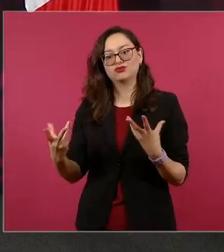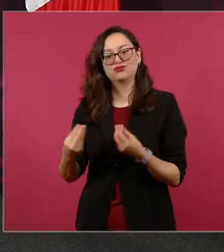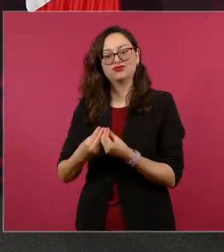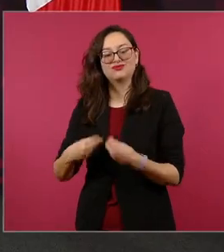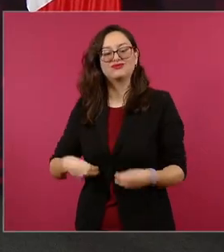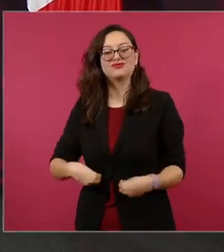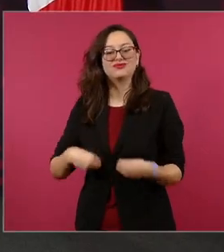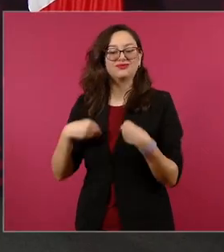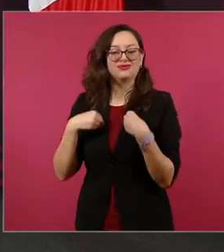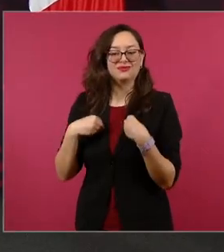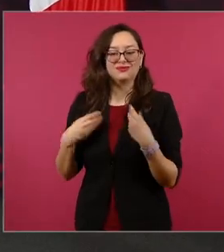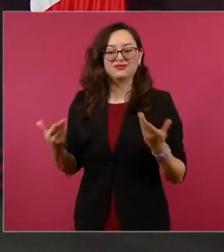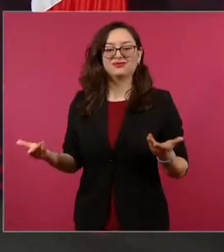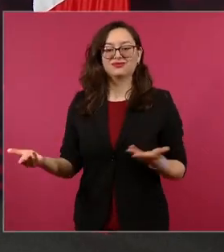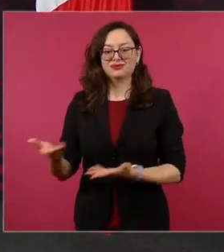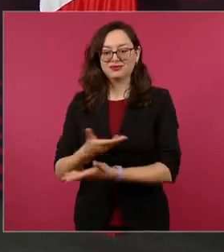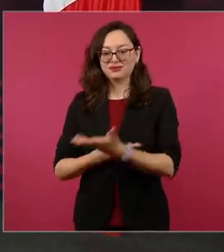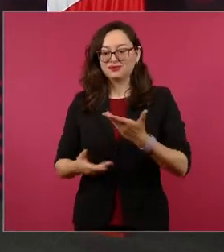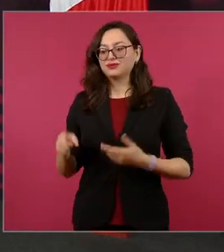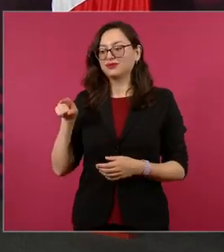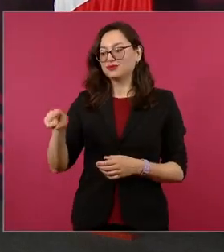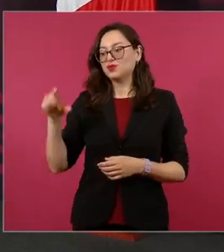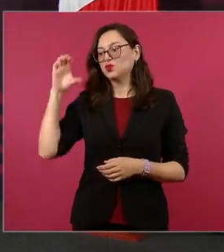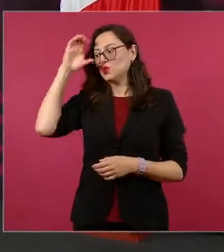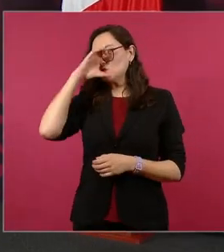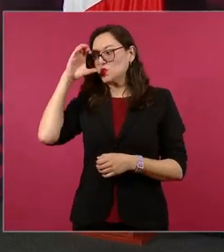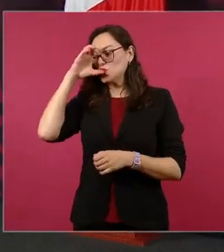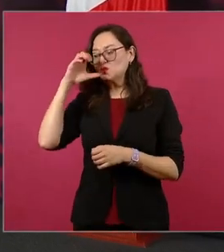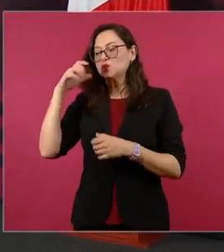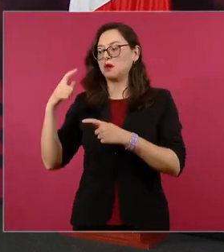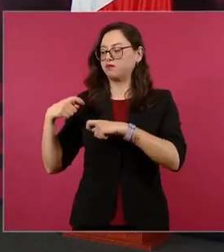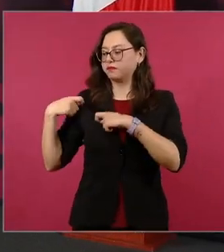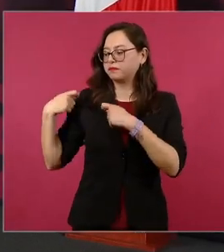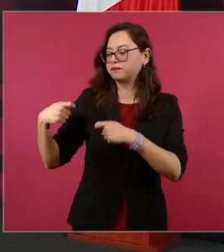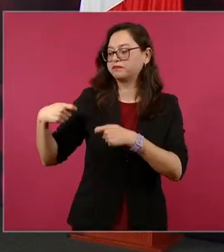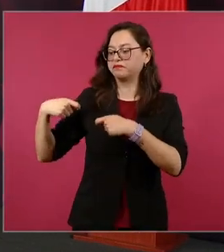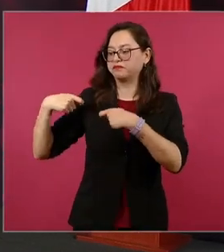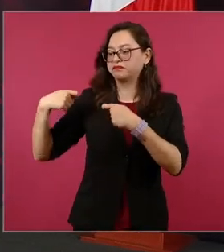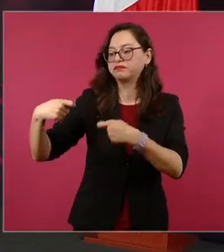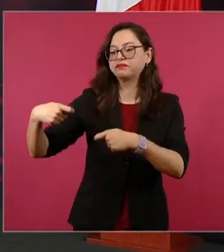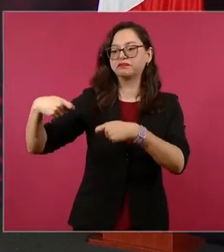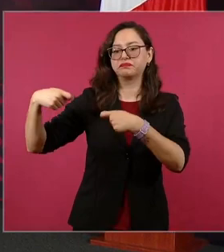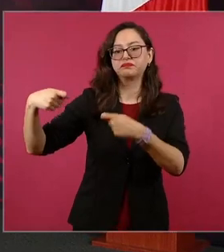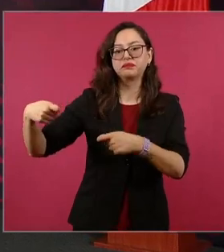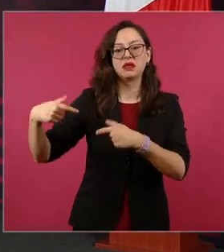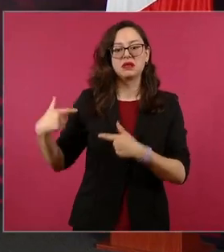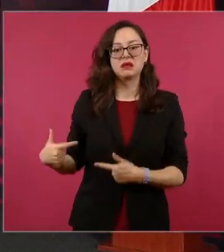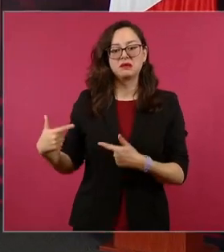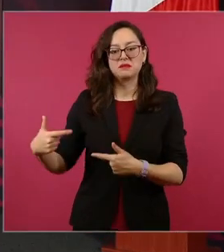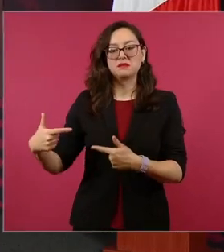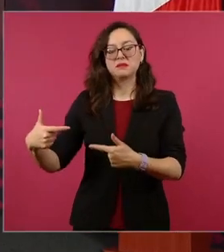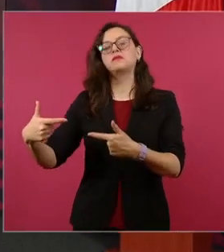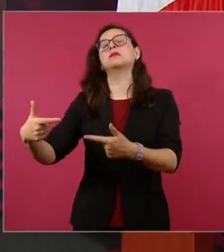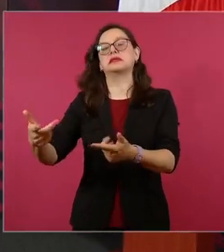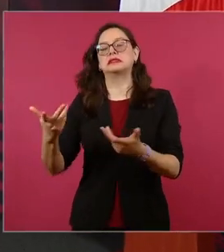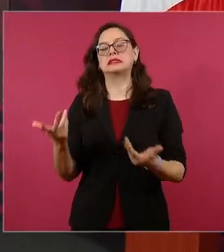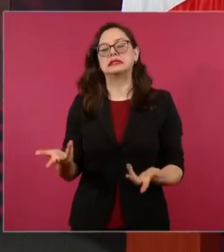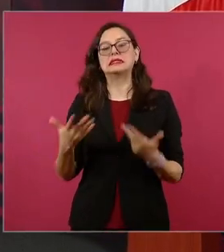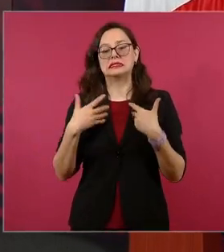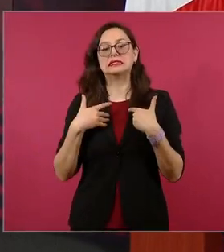toda esa cultura se va transmitiendo de generación en generación, pues sé muy bien cómo era el